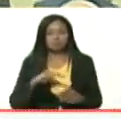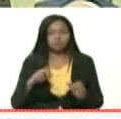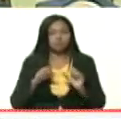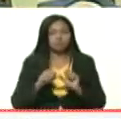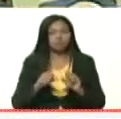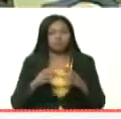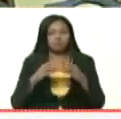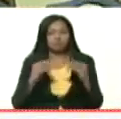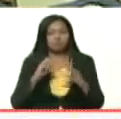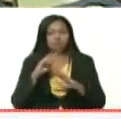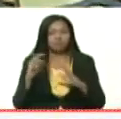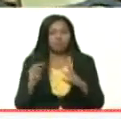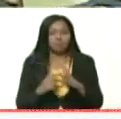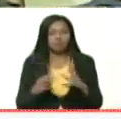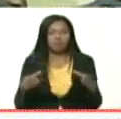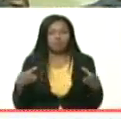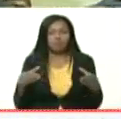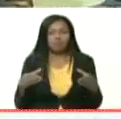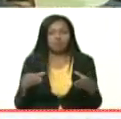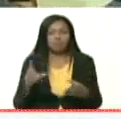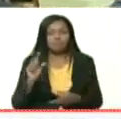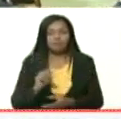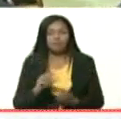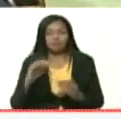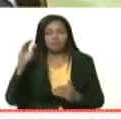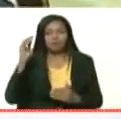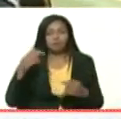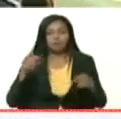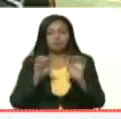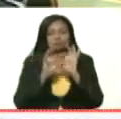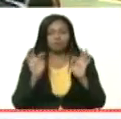todos, los pequeños y los grandes.